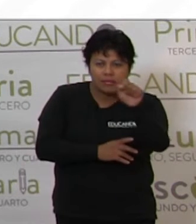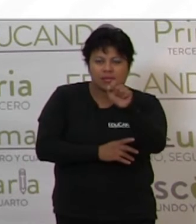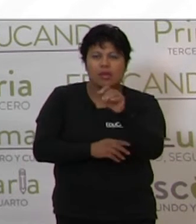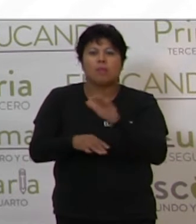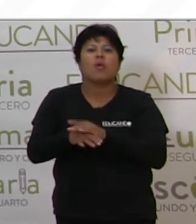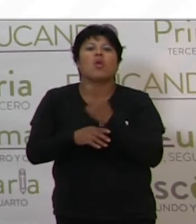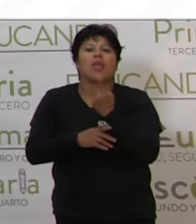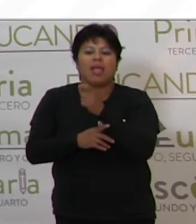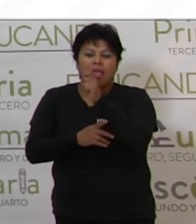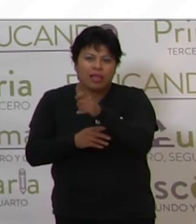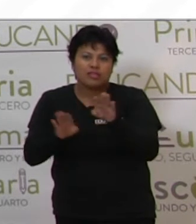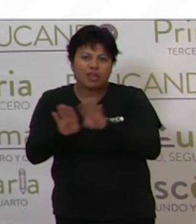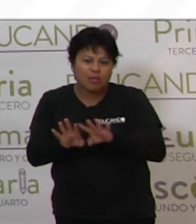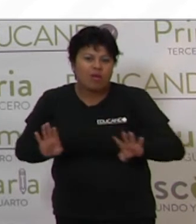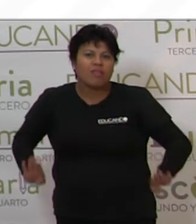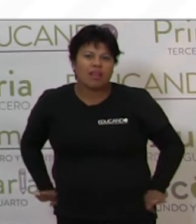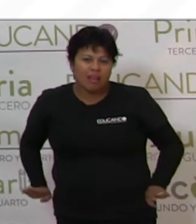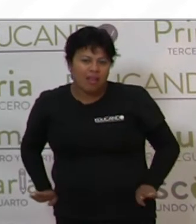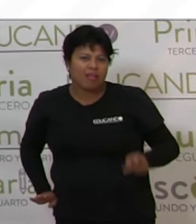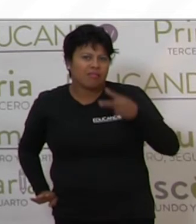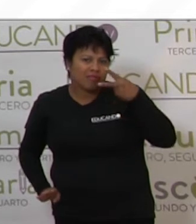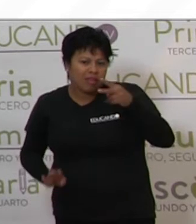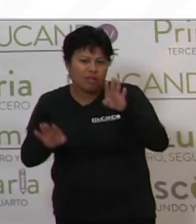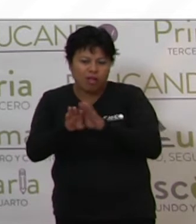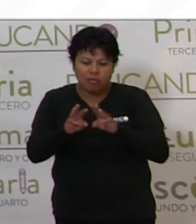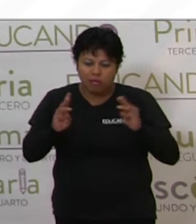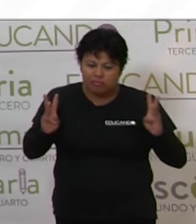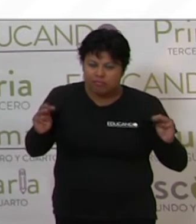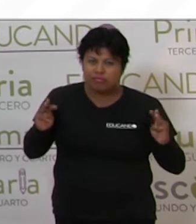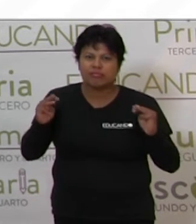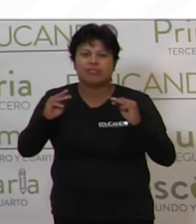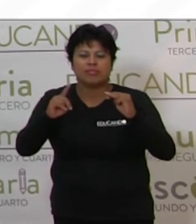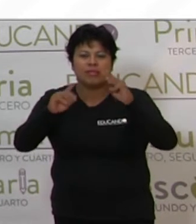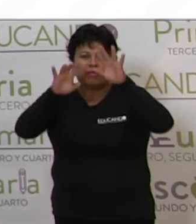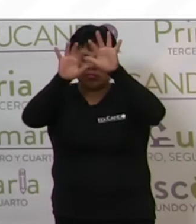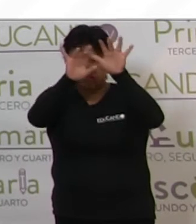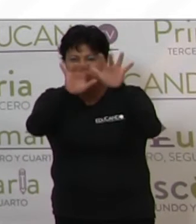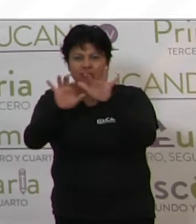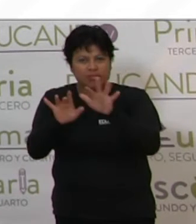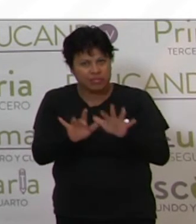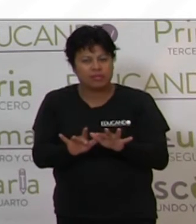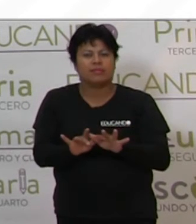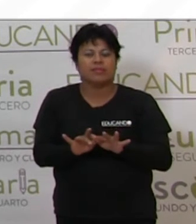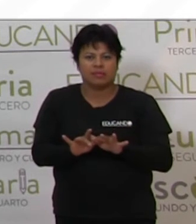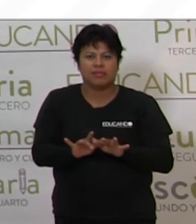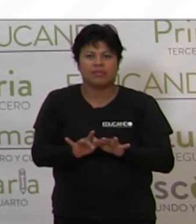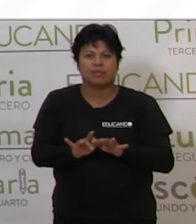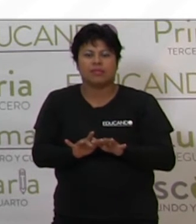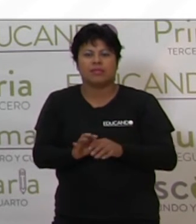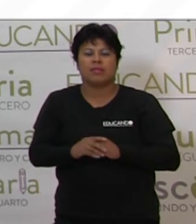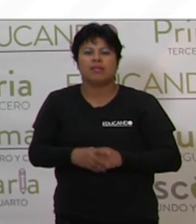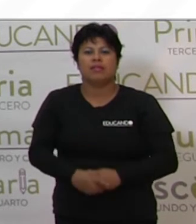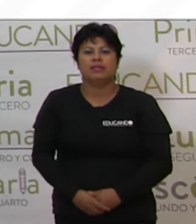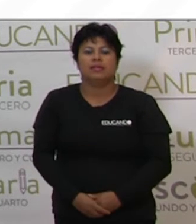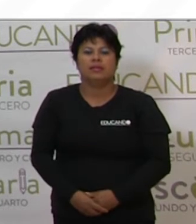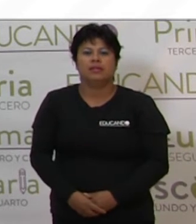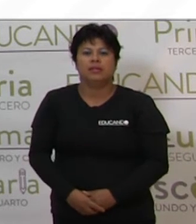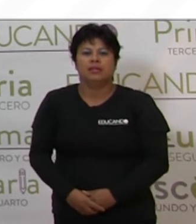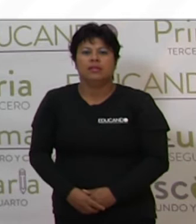porque ese es el adjetivo que le otorga una cualidad a las cumbres.